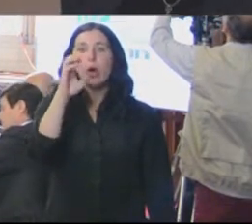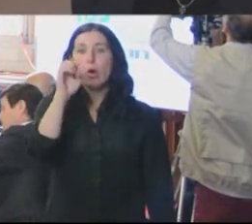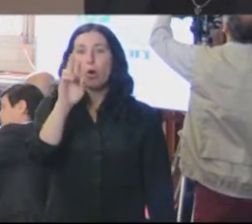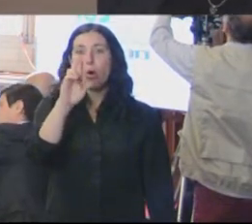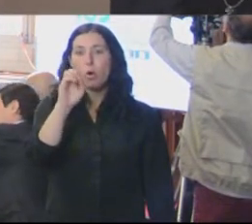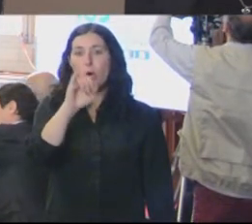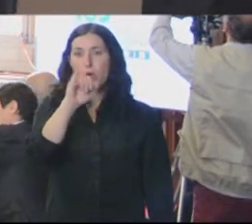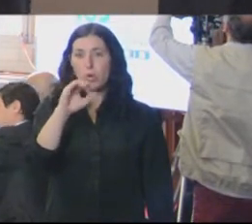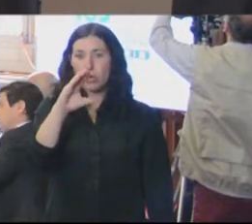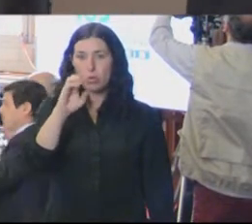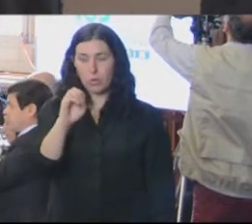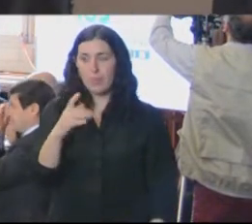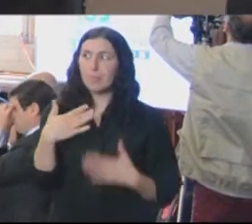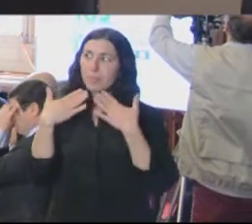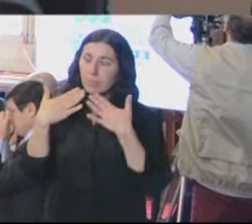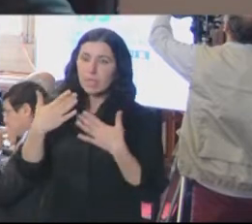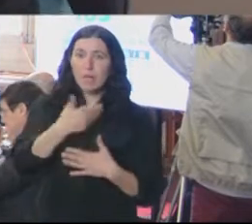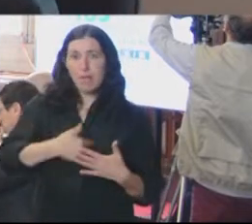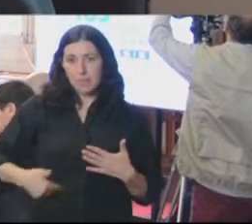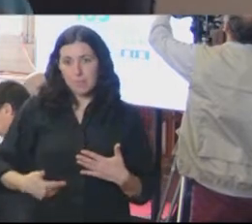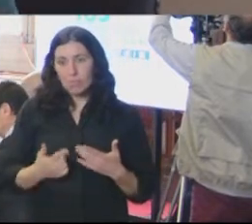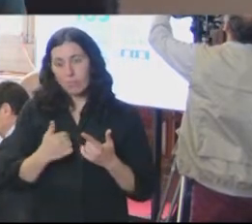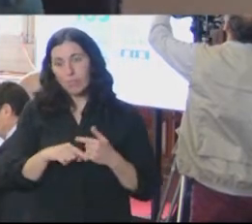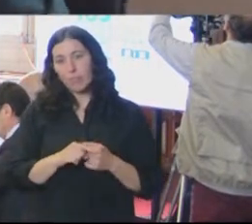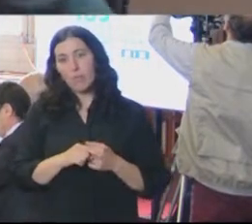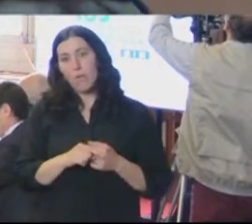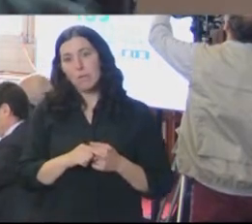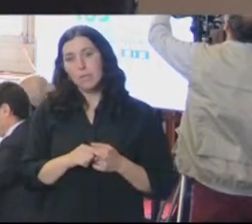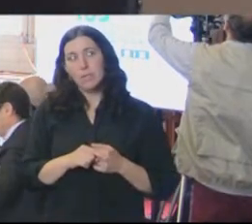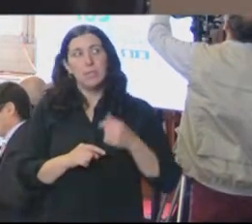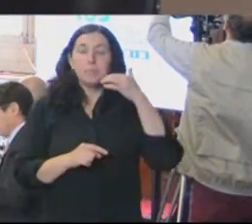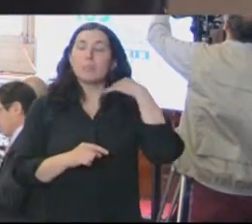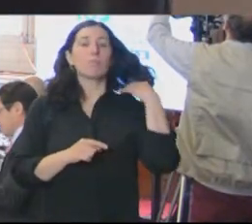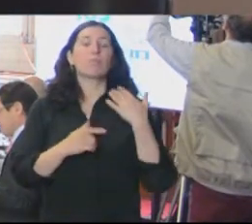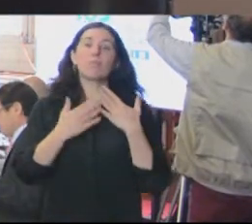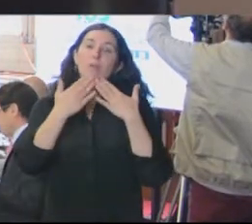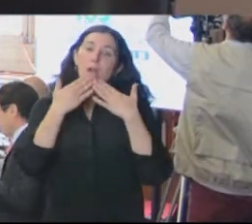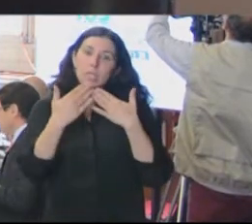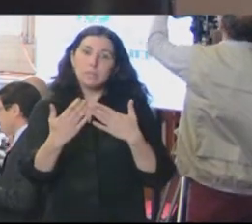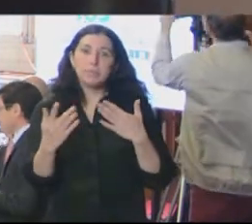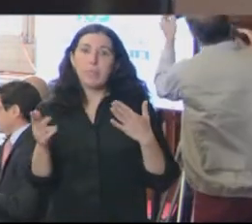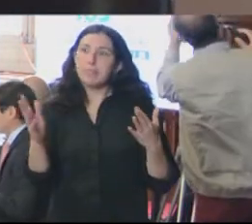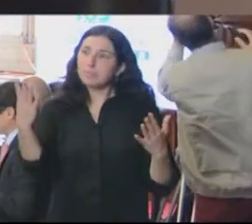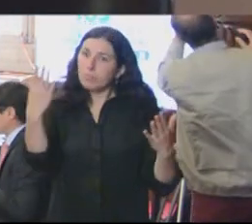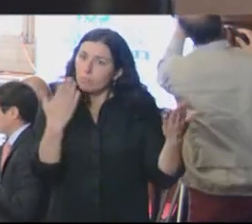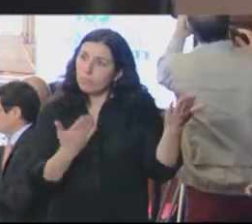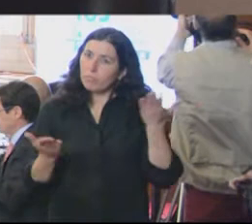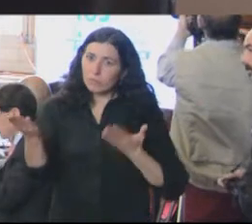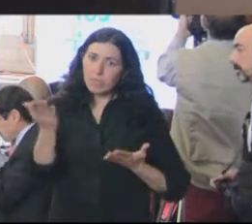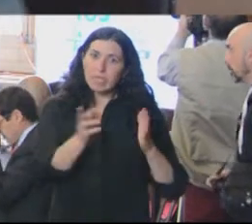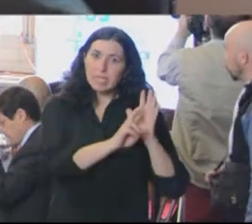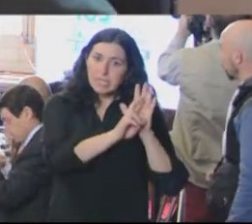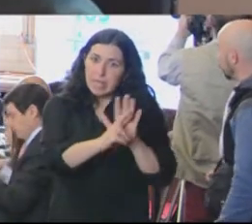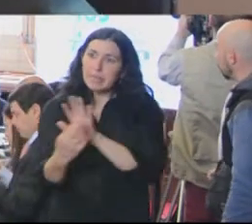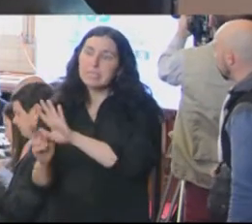Gracias, presidenta. Sí, agradezco a la digna representación de las organizaciones solicitantes, así como la